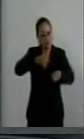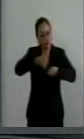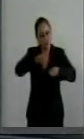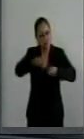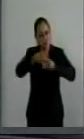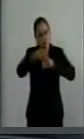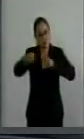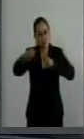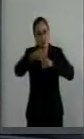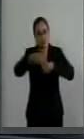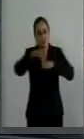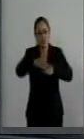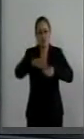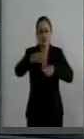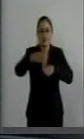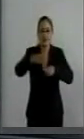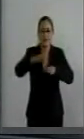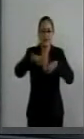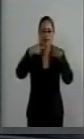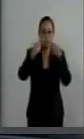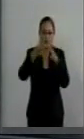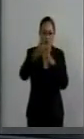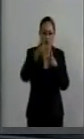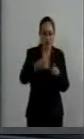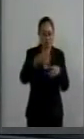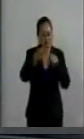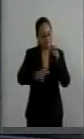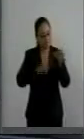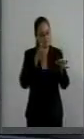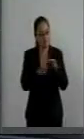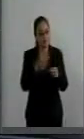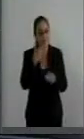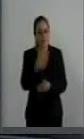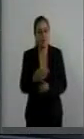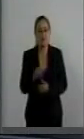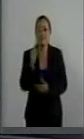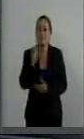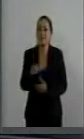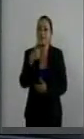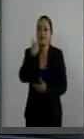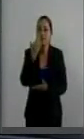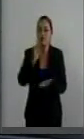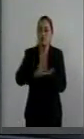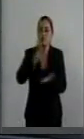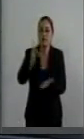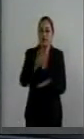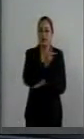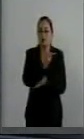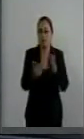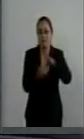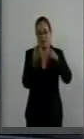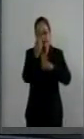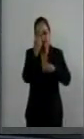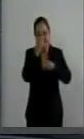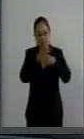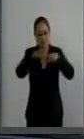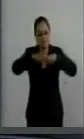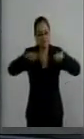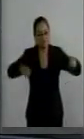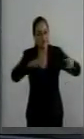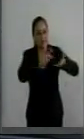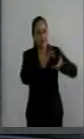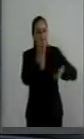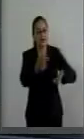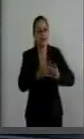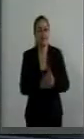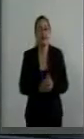muy correcta y me extiendo ese agradecimiento a toda la mesa directiva. De verdad,